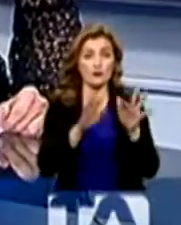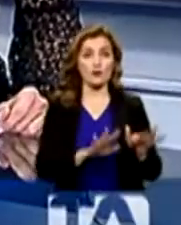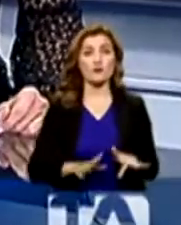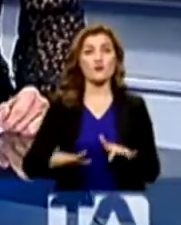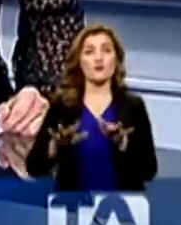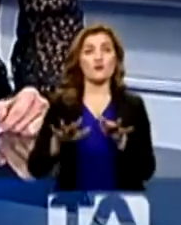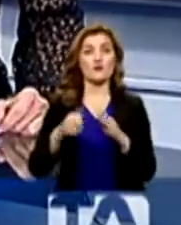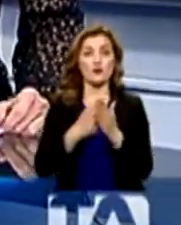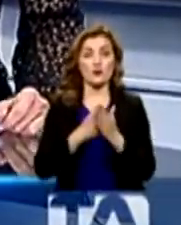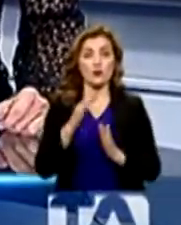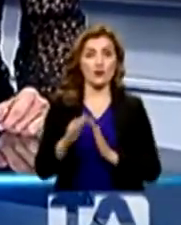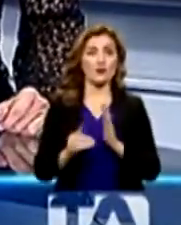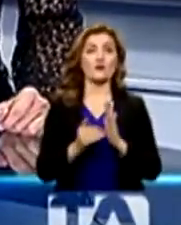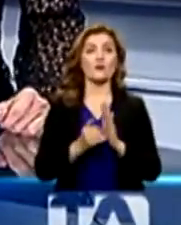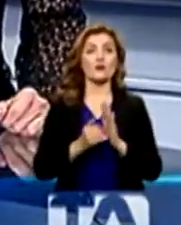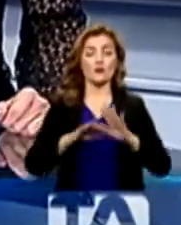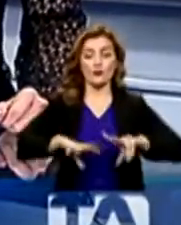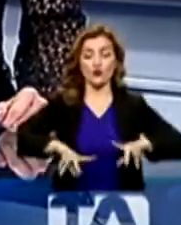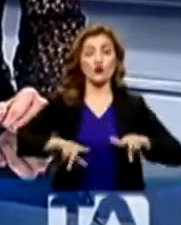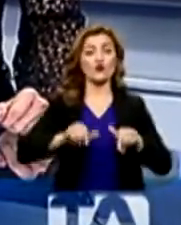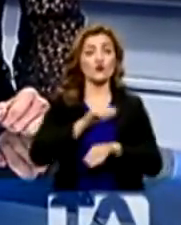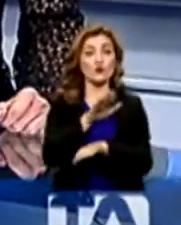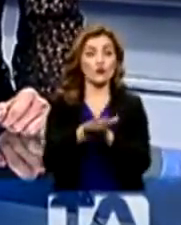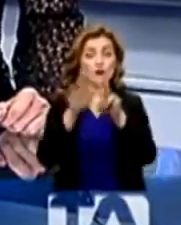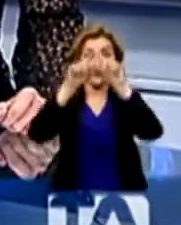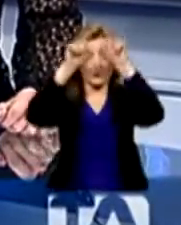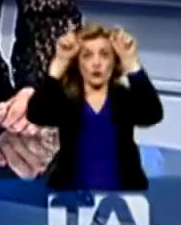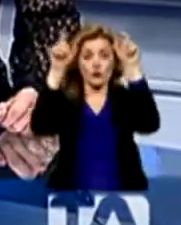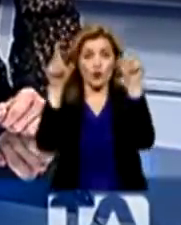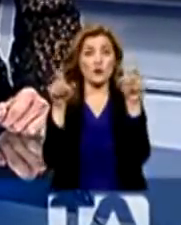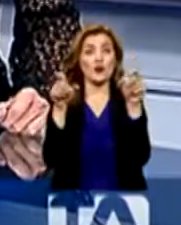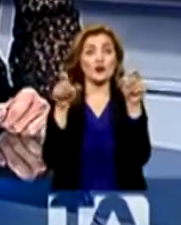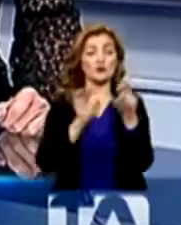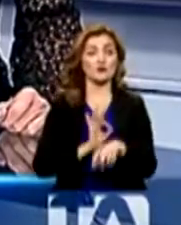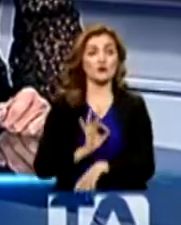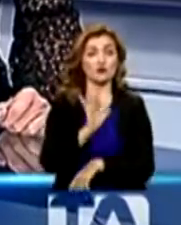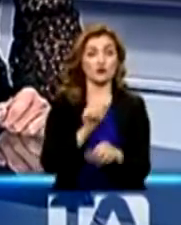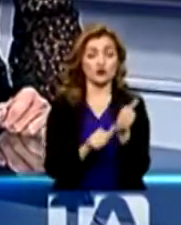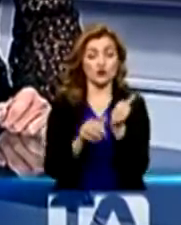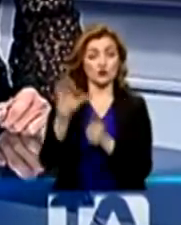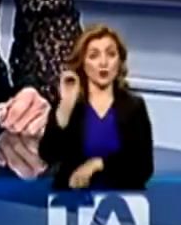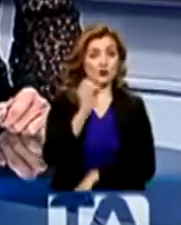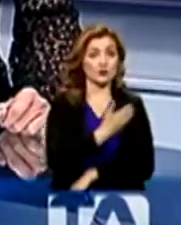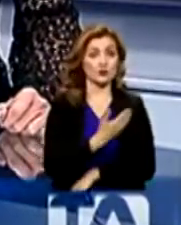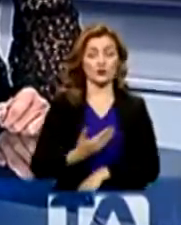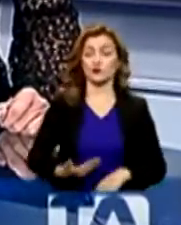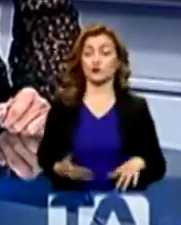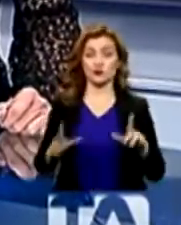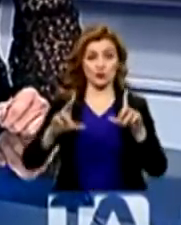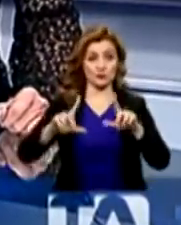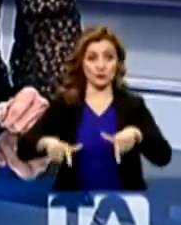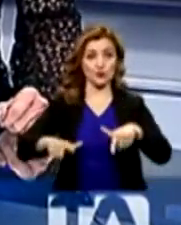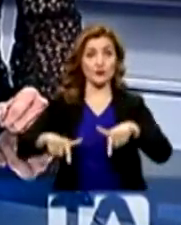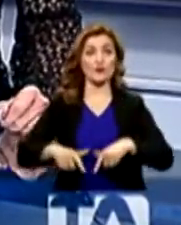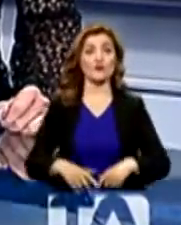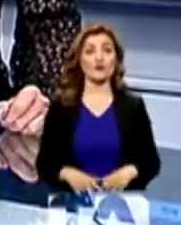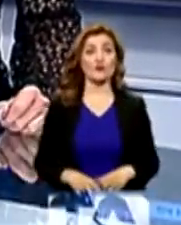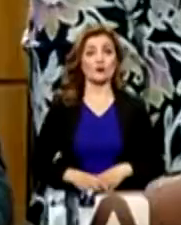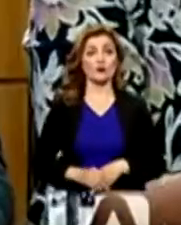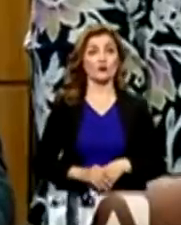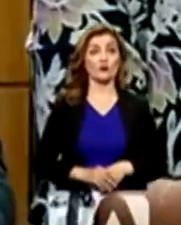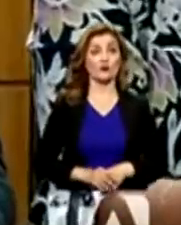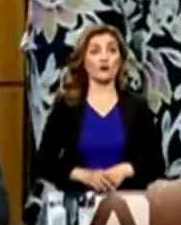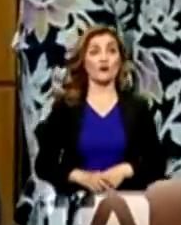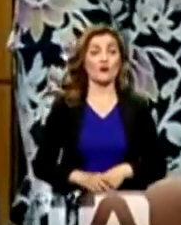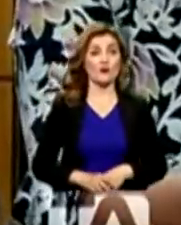de Anticorrupción se refirió a la empresa offshore de un hermano del presidente de la República, Lenín Moreno. La